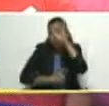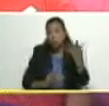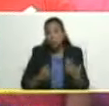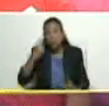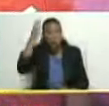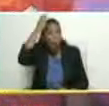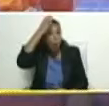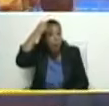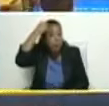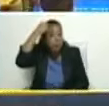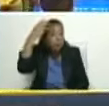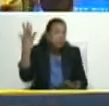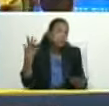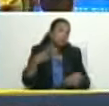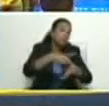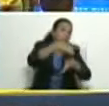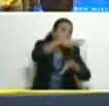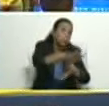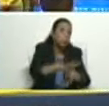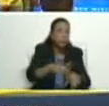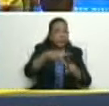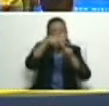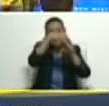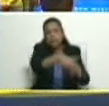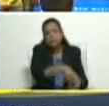Allá ellos, hundidos